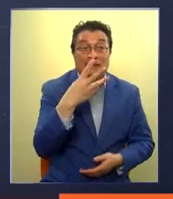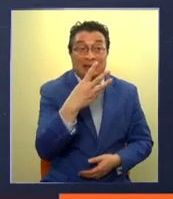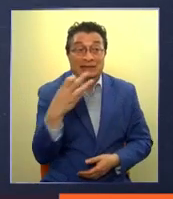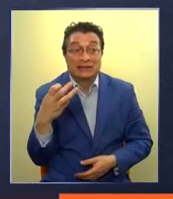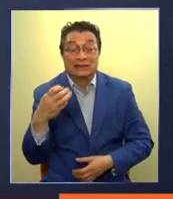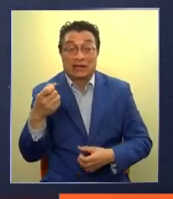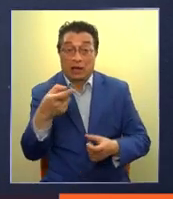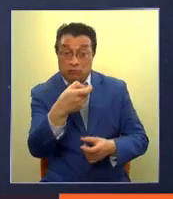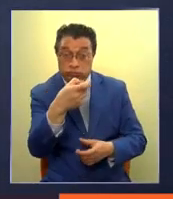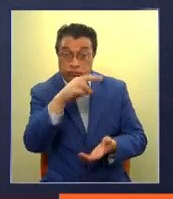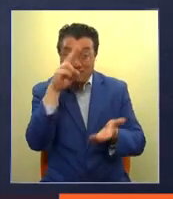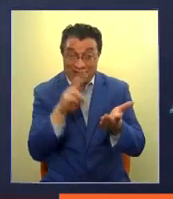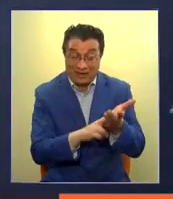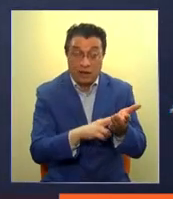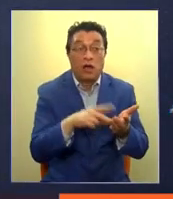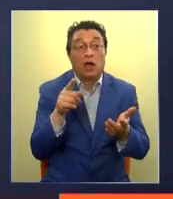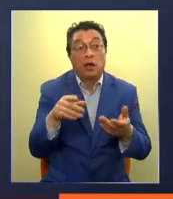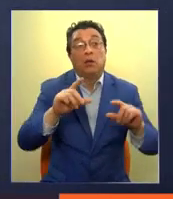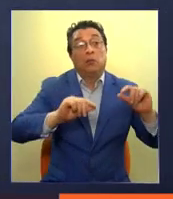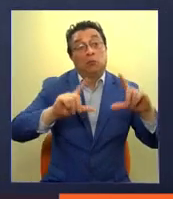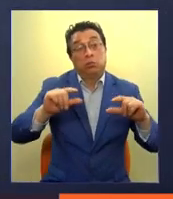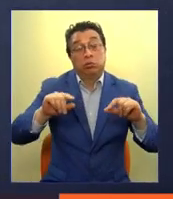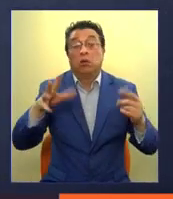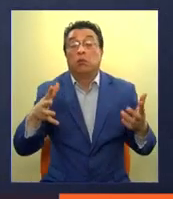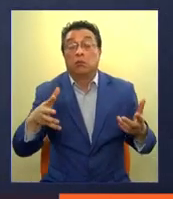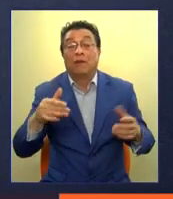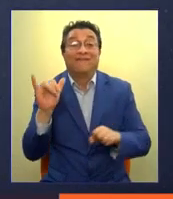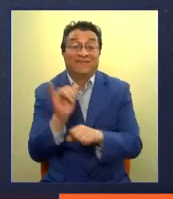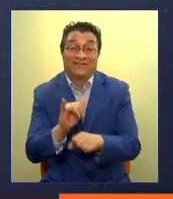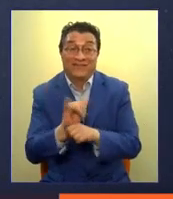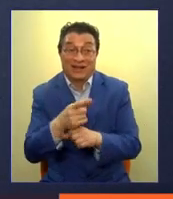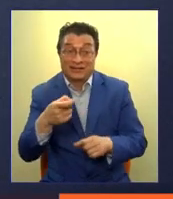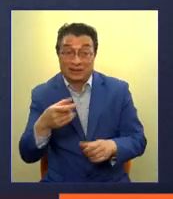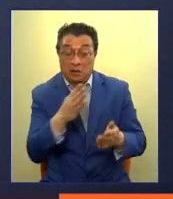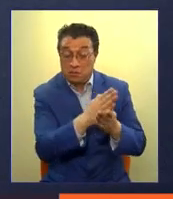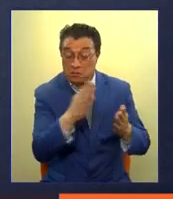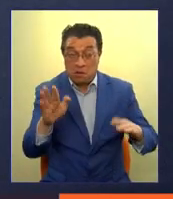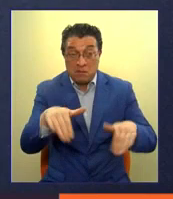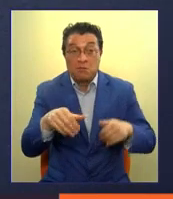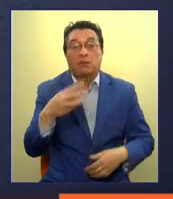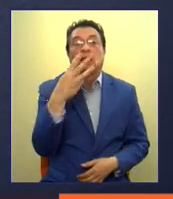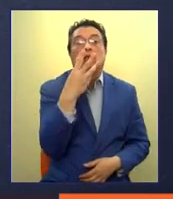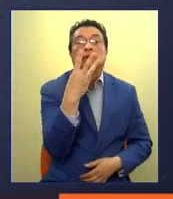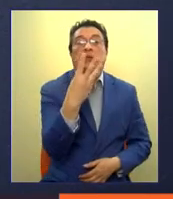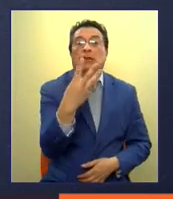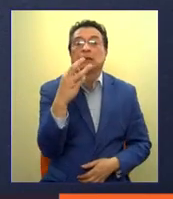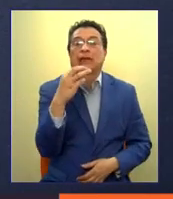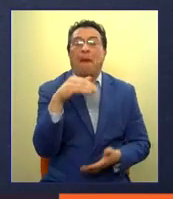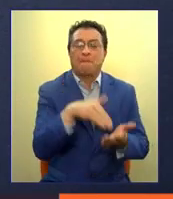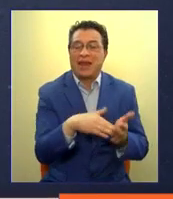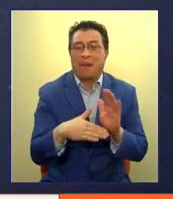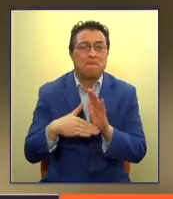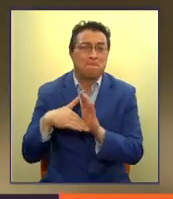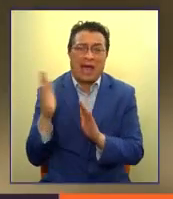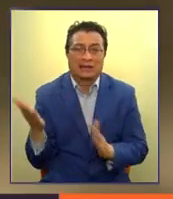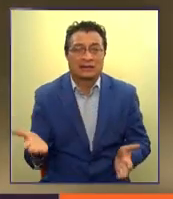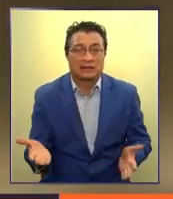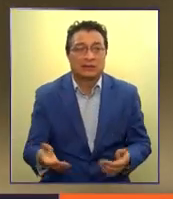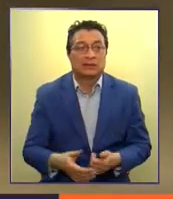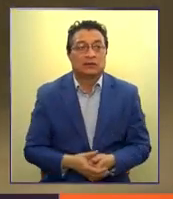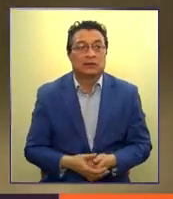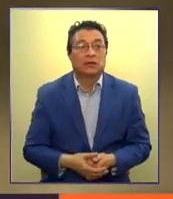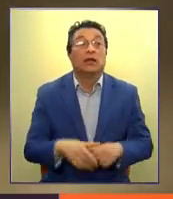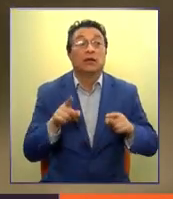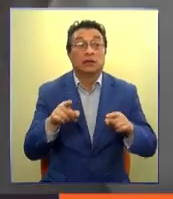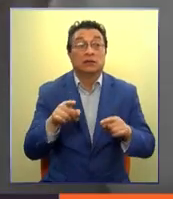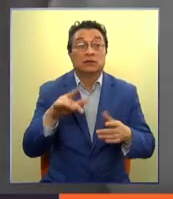fuego, según la estimación hecha, en Chile en el mismo periodo se vendieron más de 30.000 armas detonadoras. ¿Y el